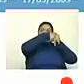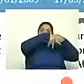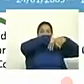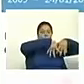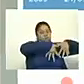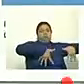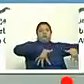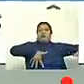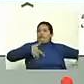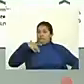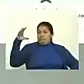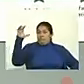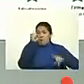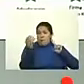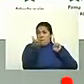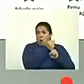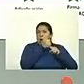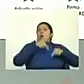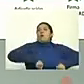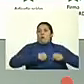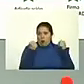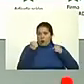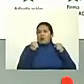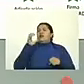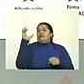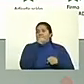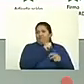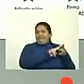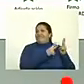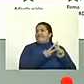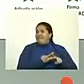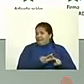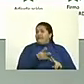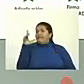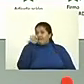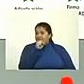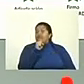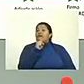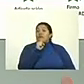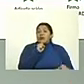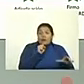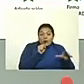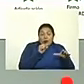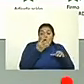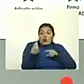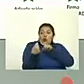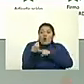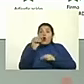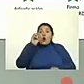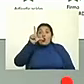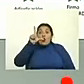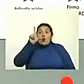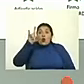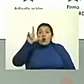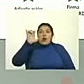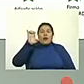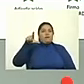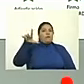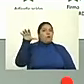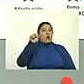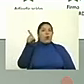Lo descubrimos en el caso de Bogotá y allí mostramos cómo el grupo Nulli operaba de esa manera pero a